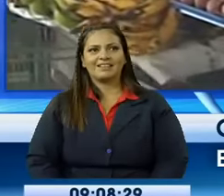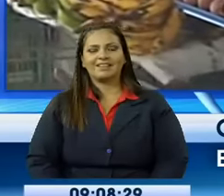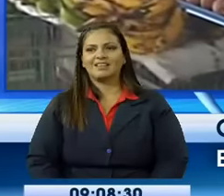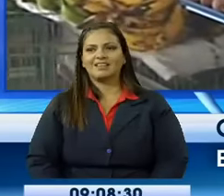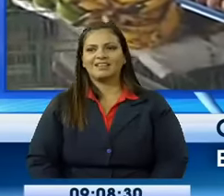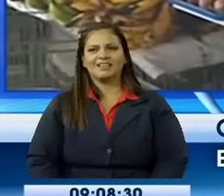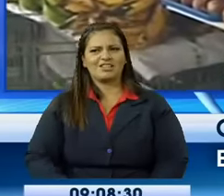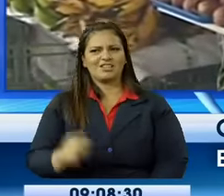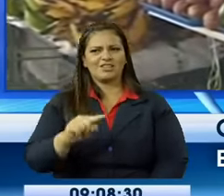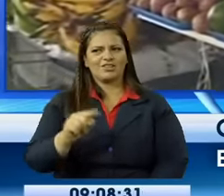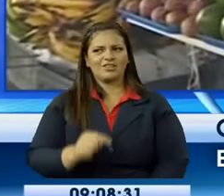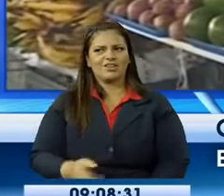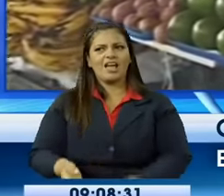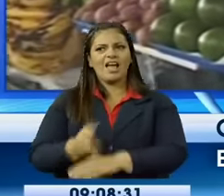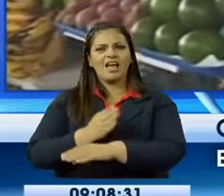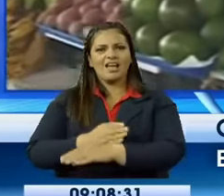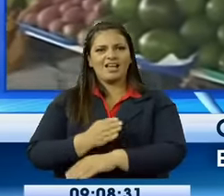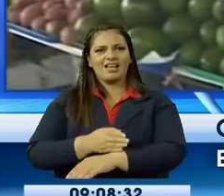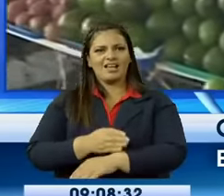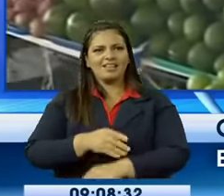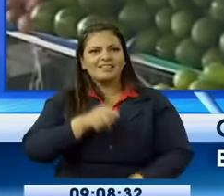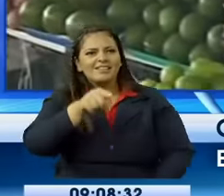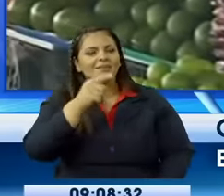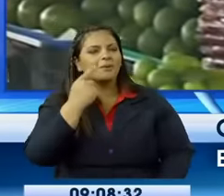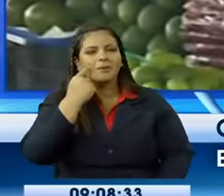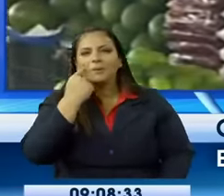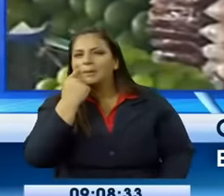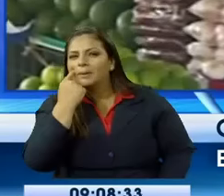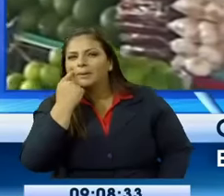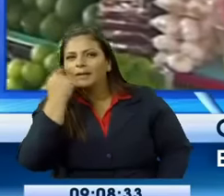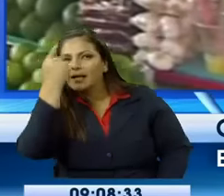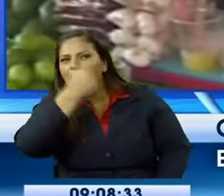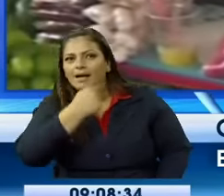venido a comprar. Le digo porque usted me vende caro. Esa creo que es mi casera, déjame verla bien.